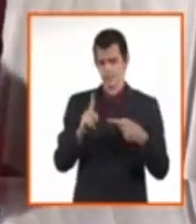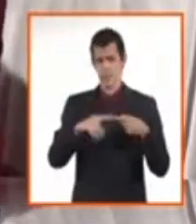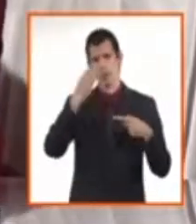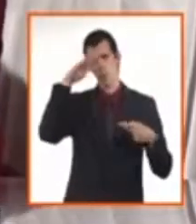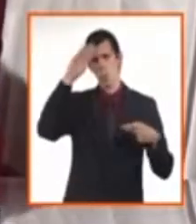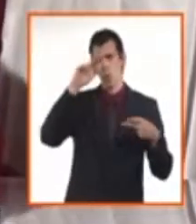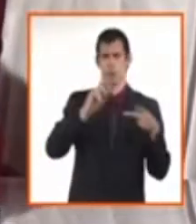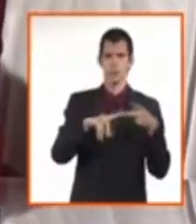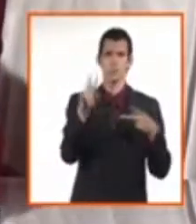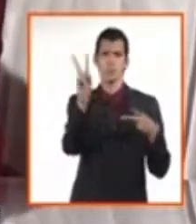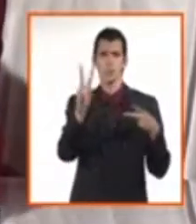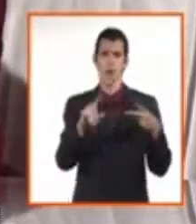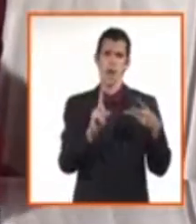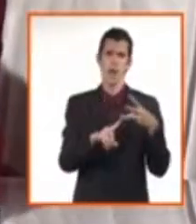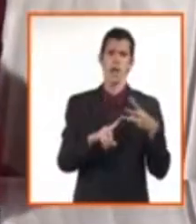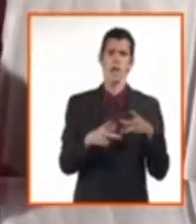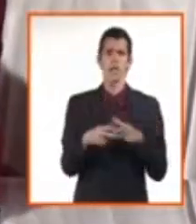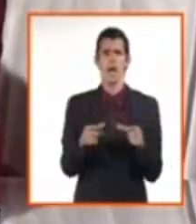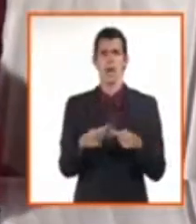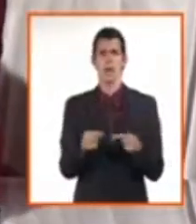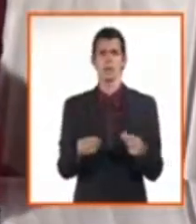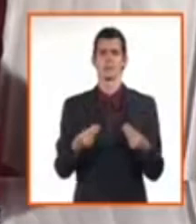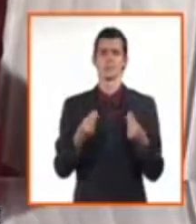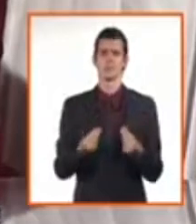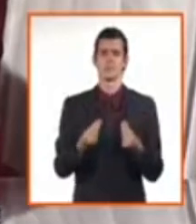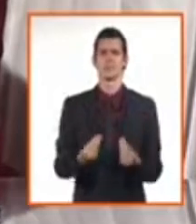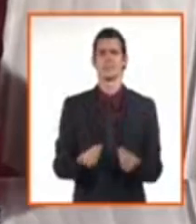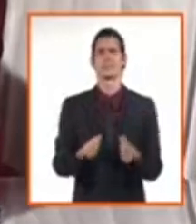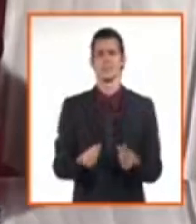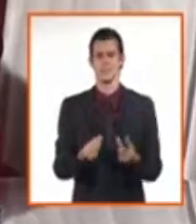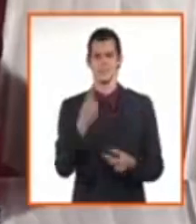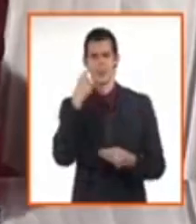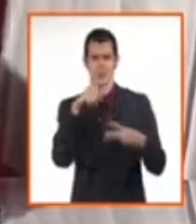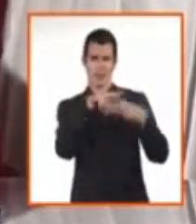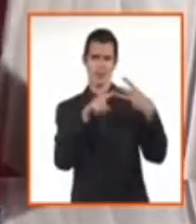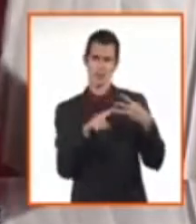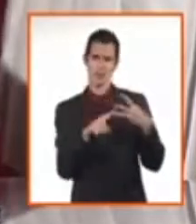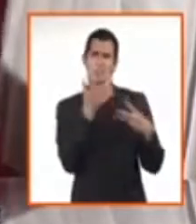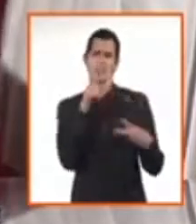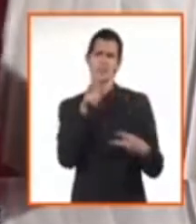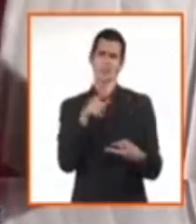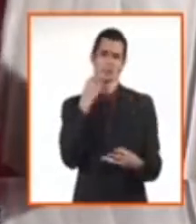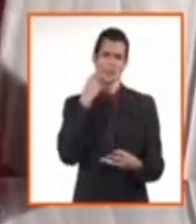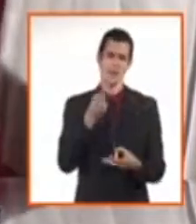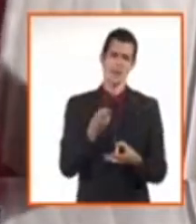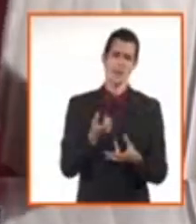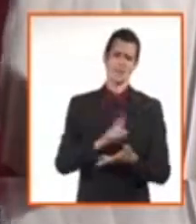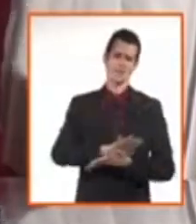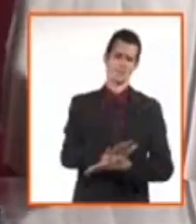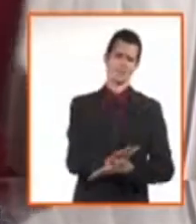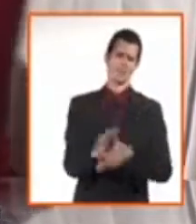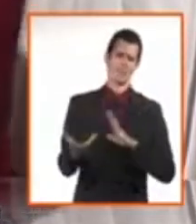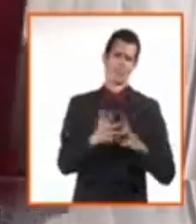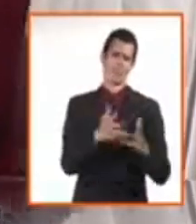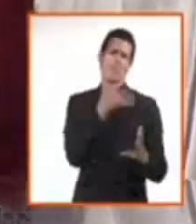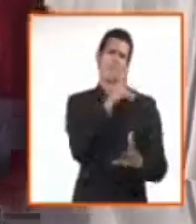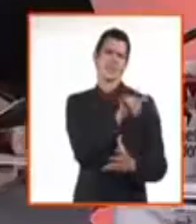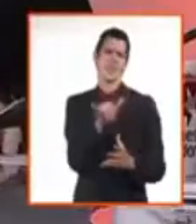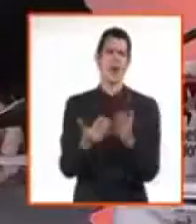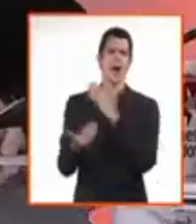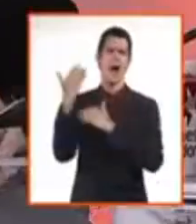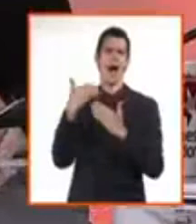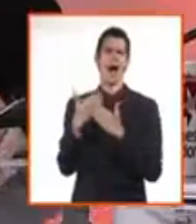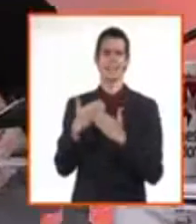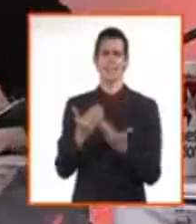y de y de macartismo literalmente allí y al frente estaba él pero no lo han acusado de agente